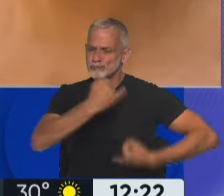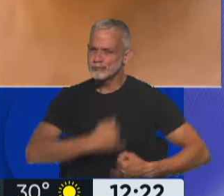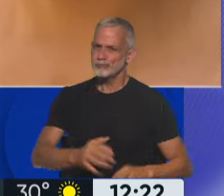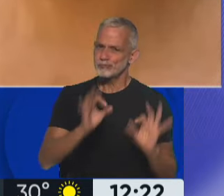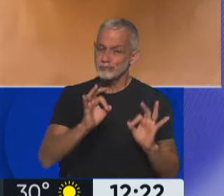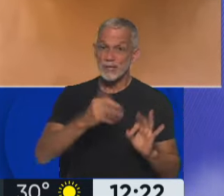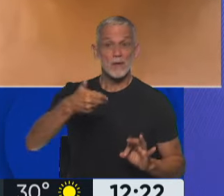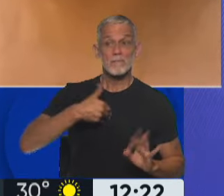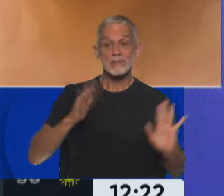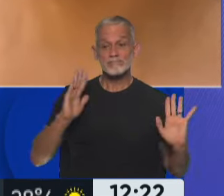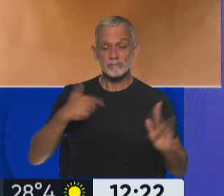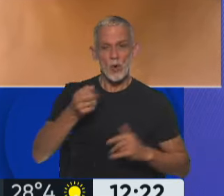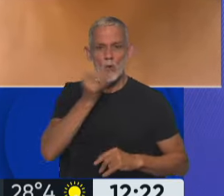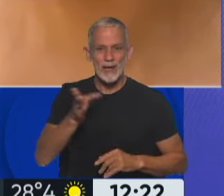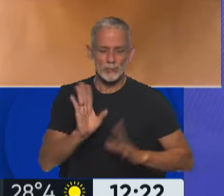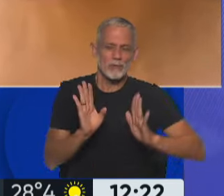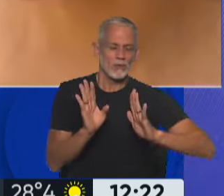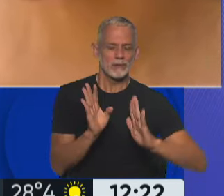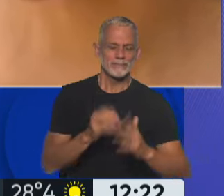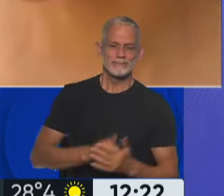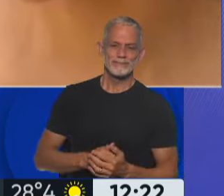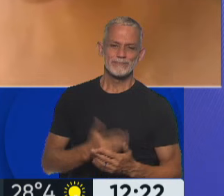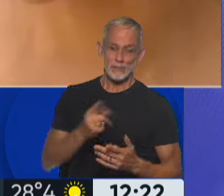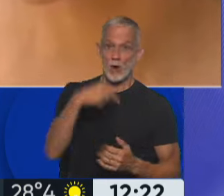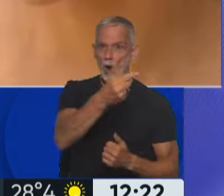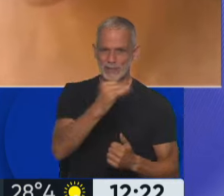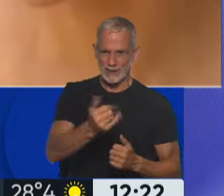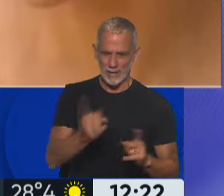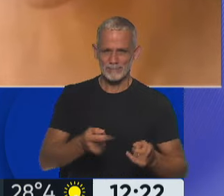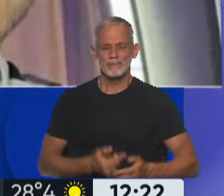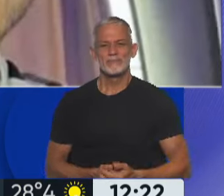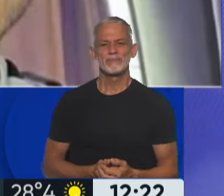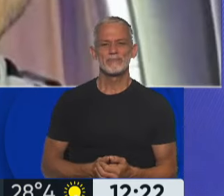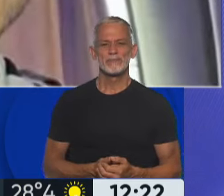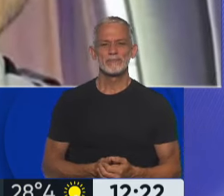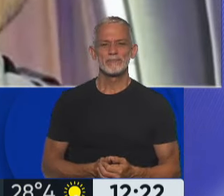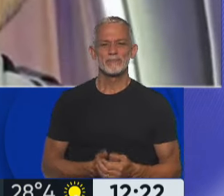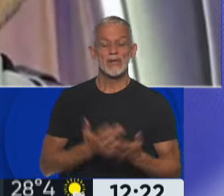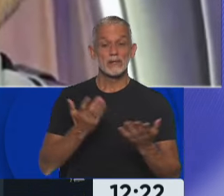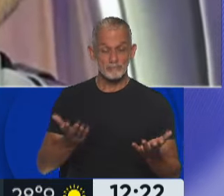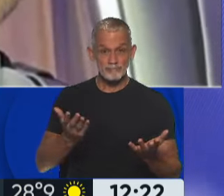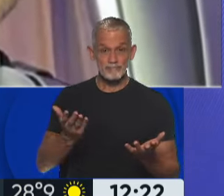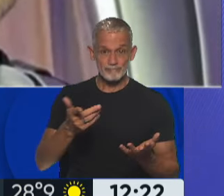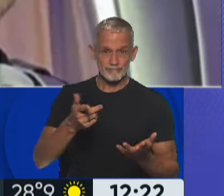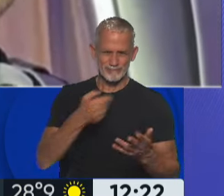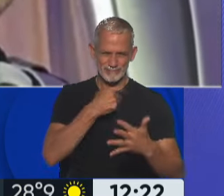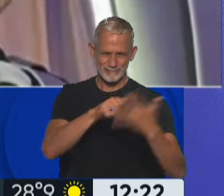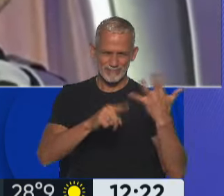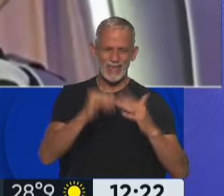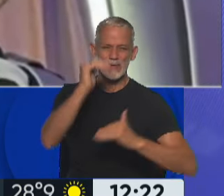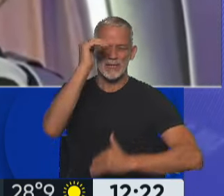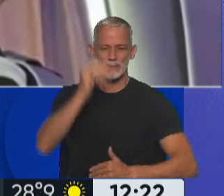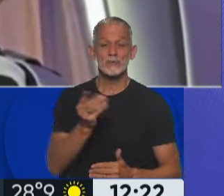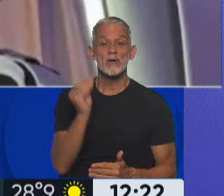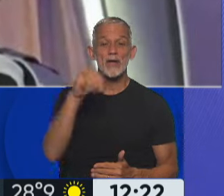si me exigen si me apuran demasiado las cuento pero tengo otras Tengo otras no me apur Tengo otras Así que eso quería decir y quiero tambén